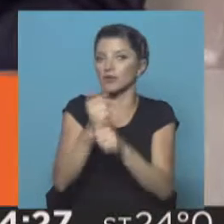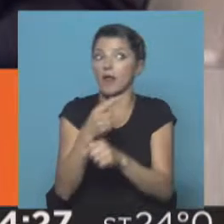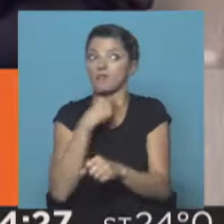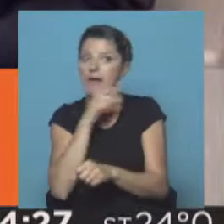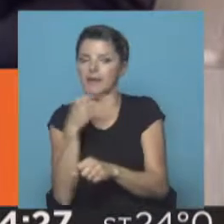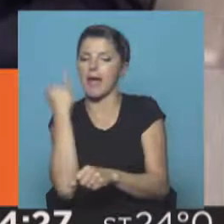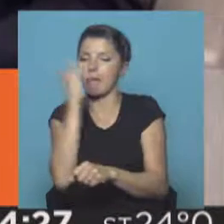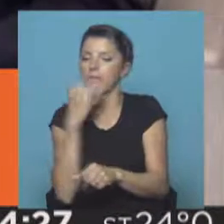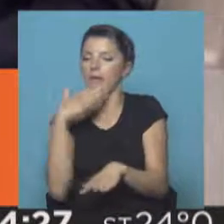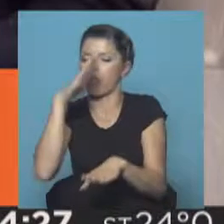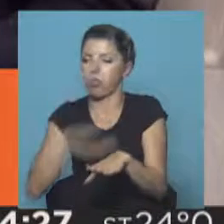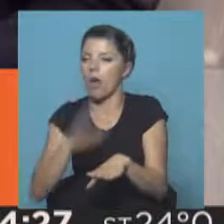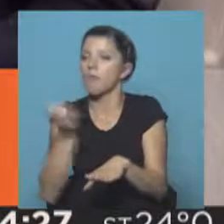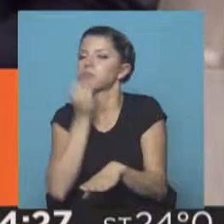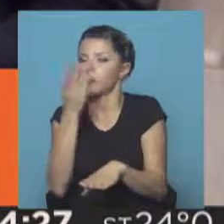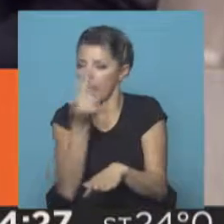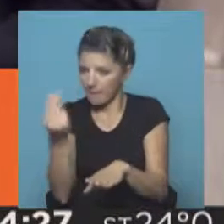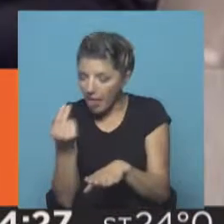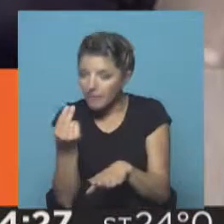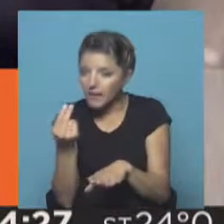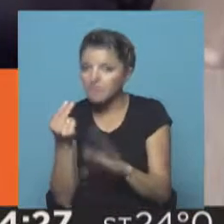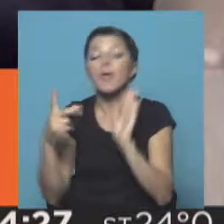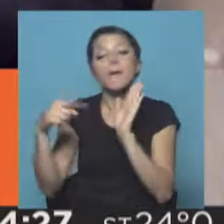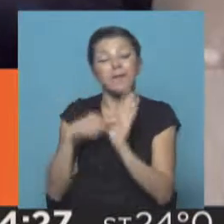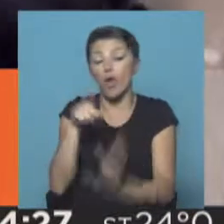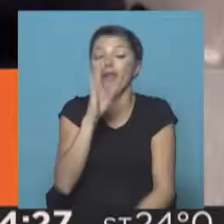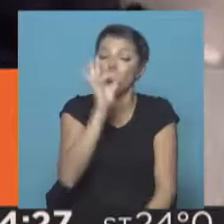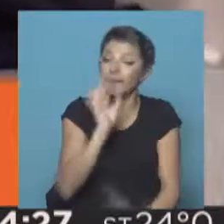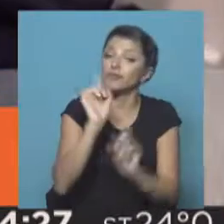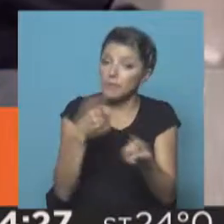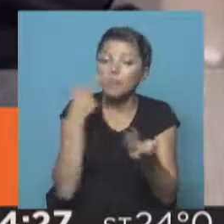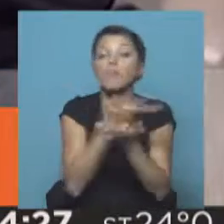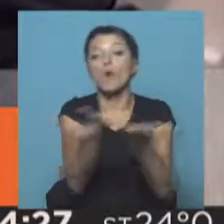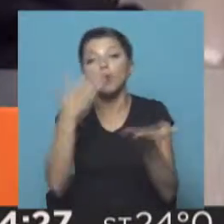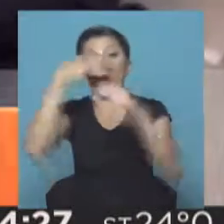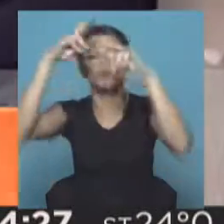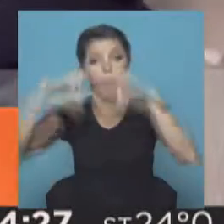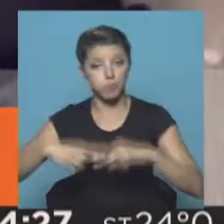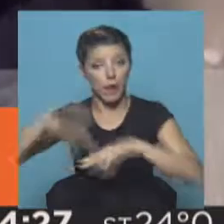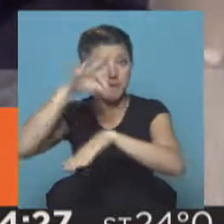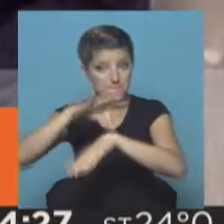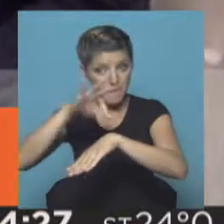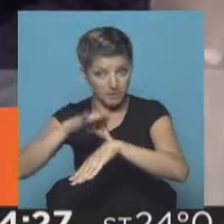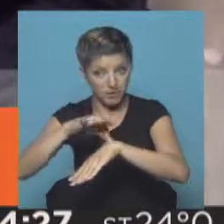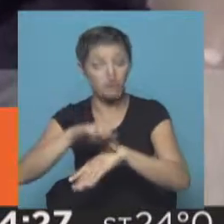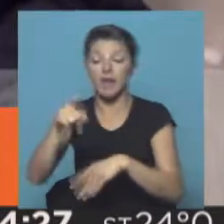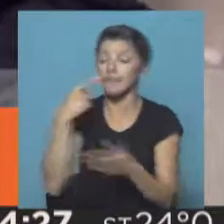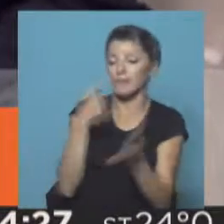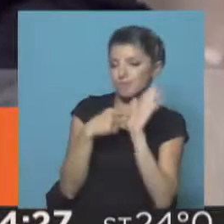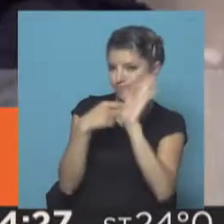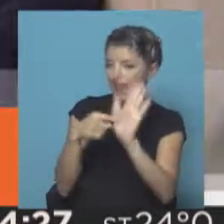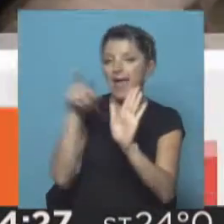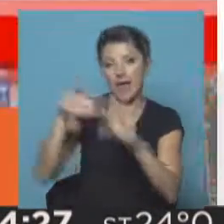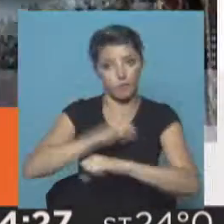con habilidad la difusión de su declaración impositiva, se vio obligado a dar a conocer sus últimos chequeos médicos en los que se advierte su